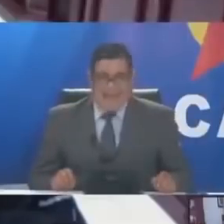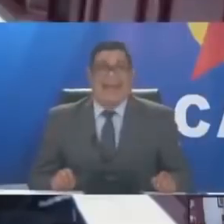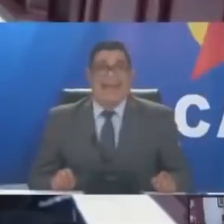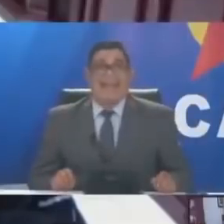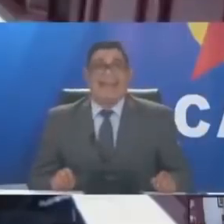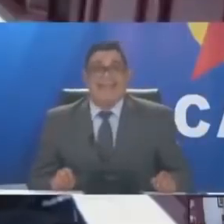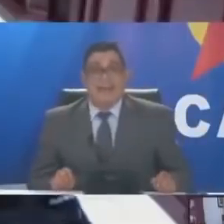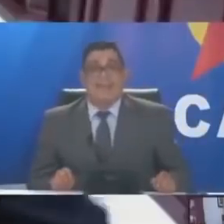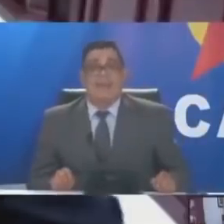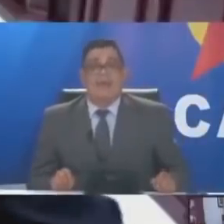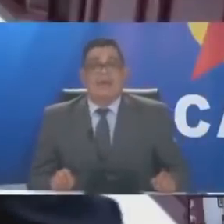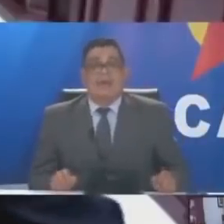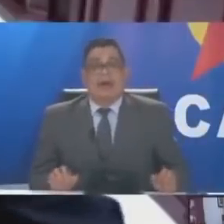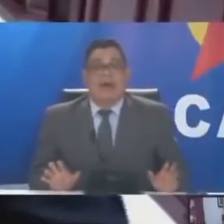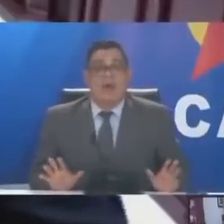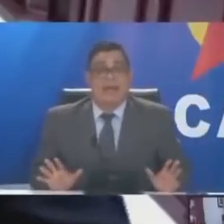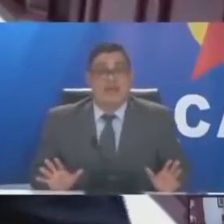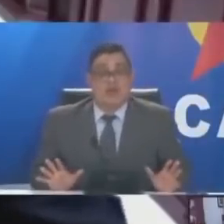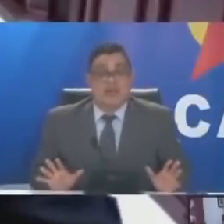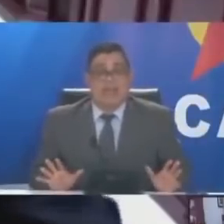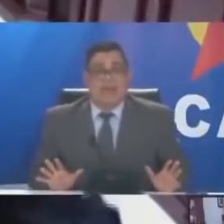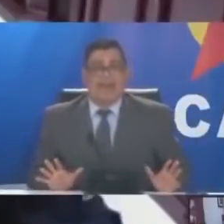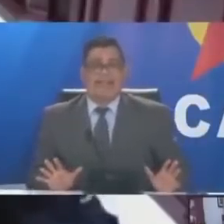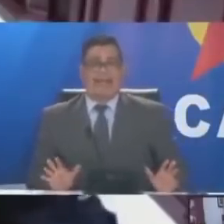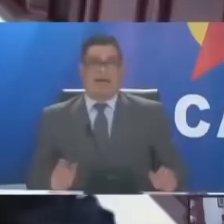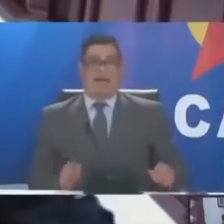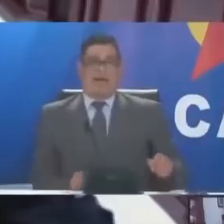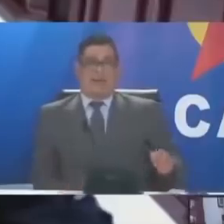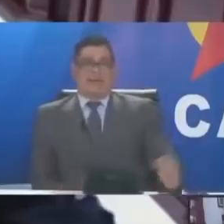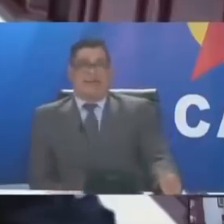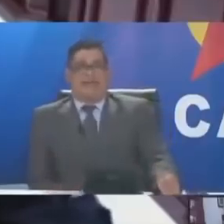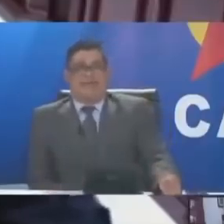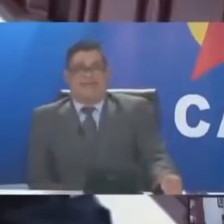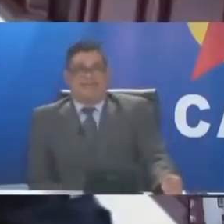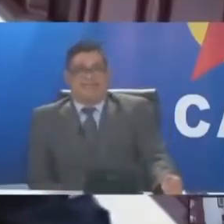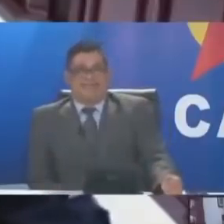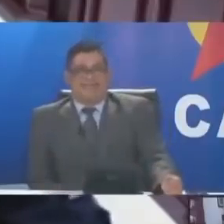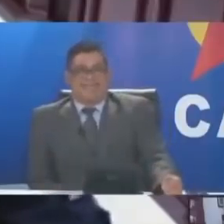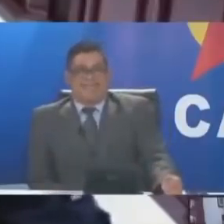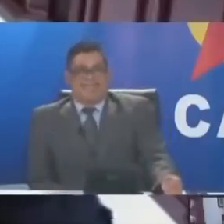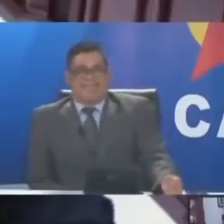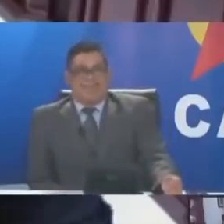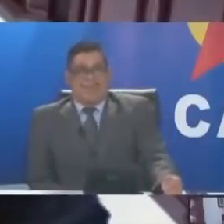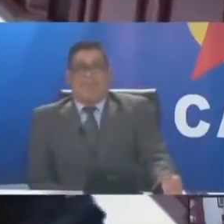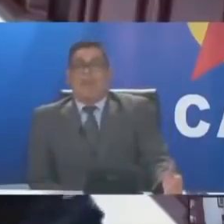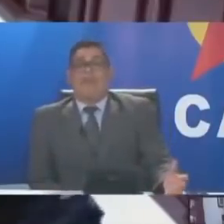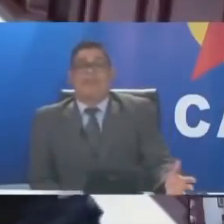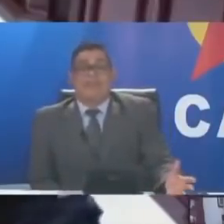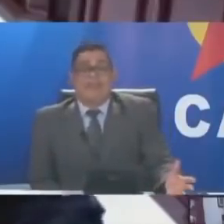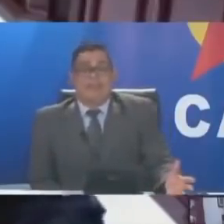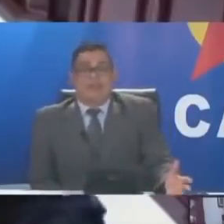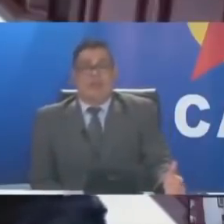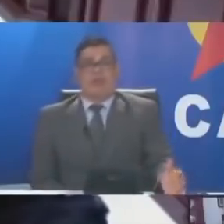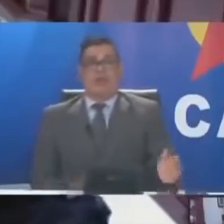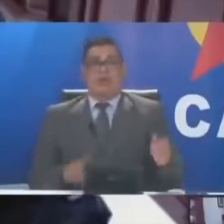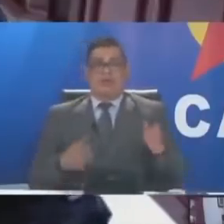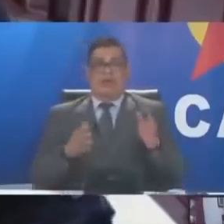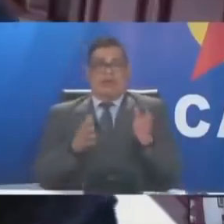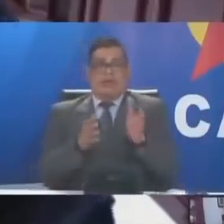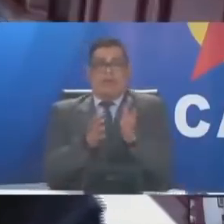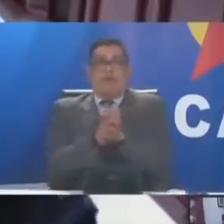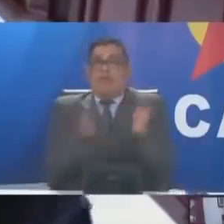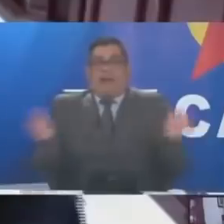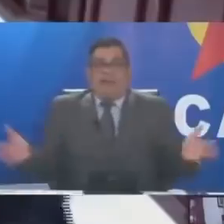la biblia que la gente ve en una sociedad paralizada como la nuestra qué podemos decir pastor